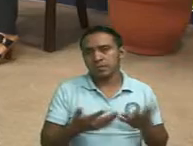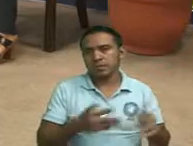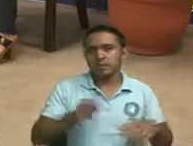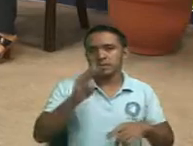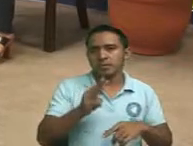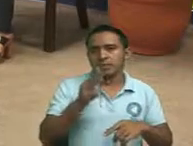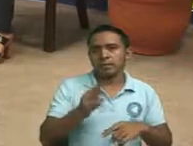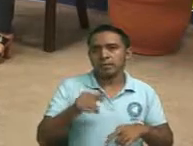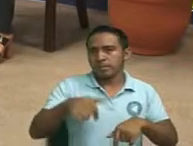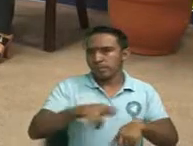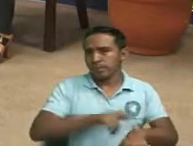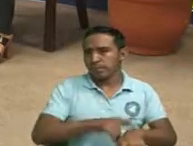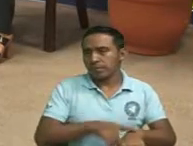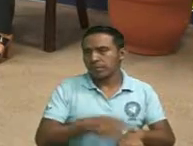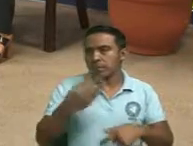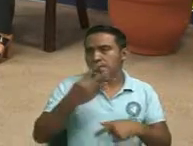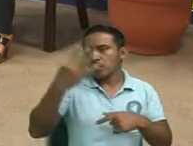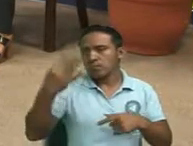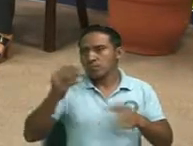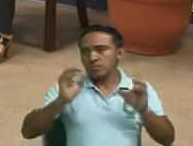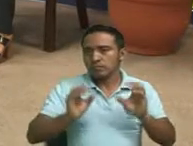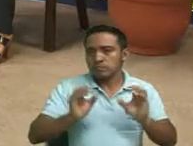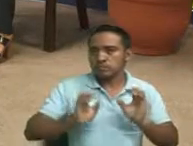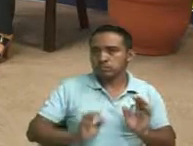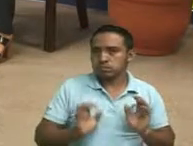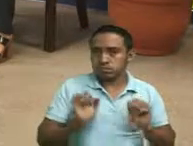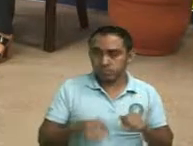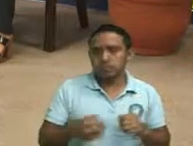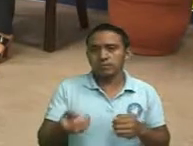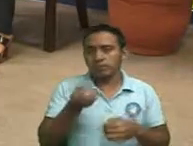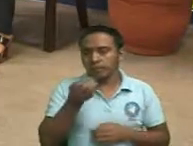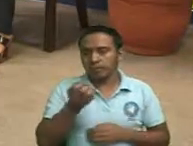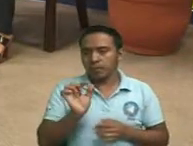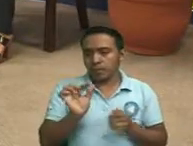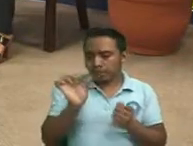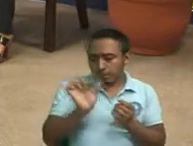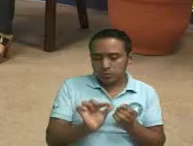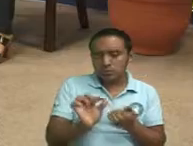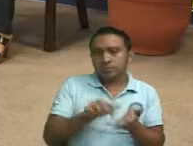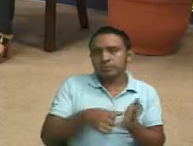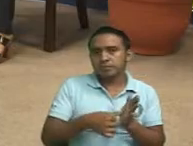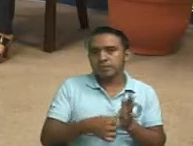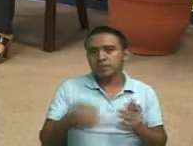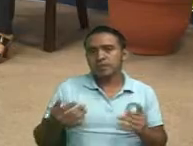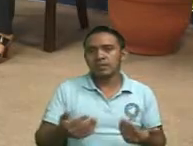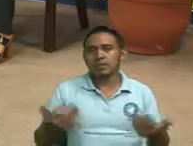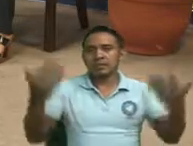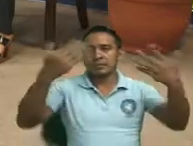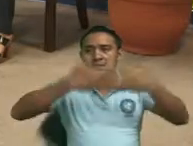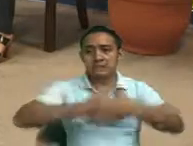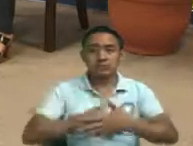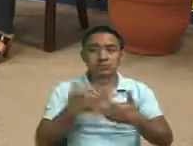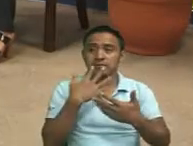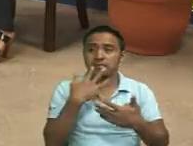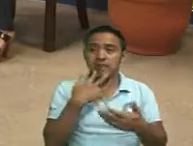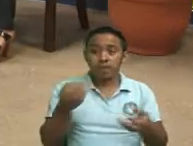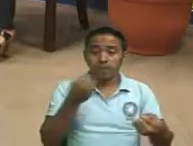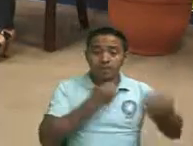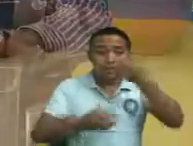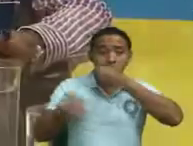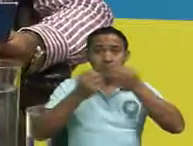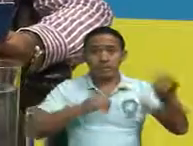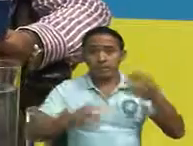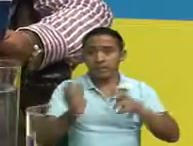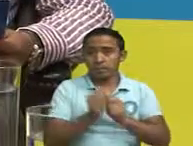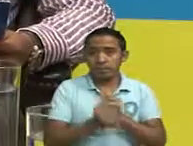la tarde, hasta ahora, 3, 4 de la tarde, me permitirá a mí que a la hora de la cena no coma en abundancia y que no presente